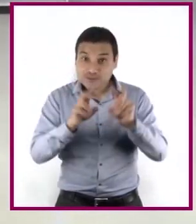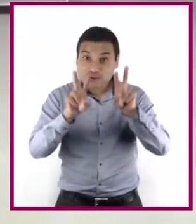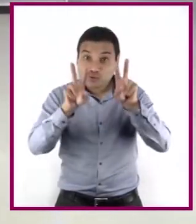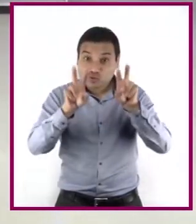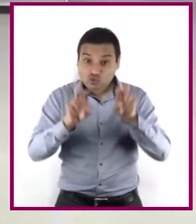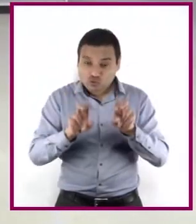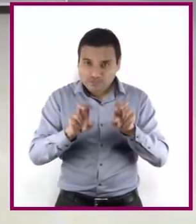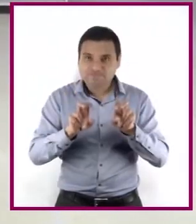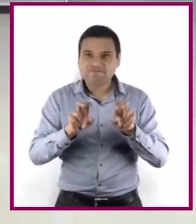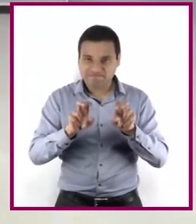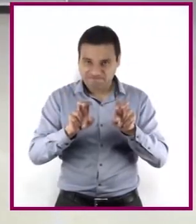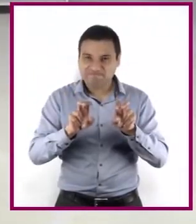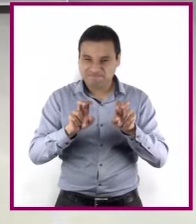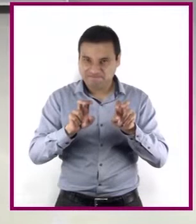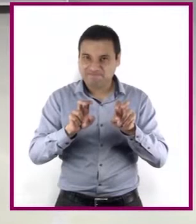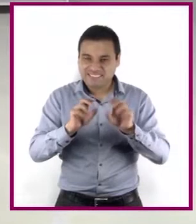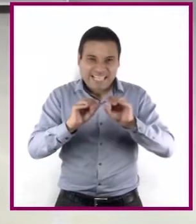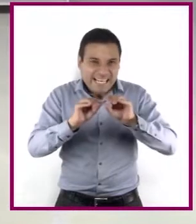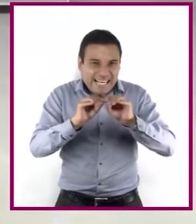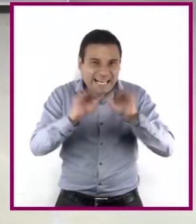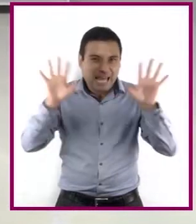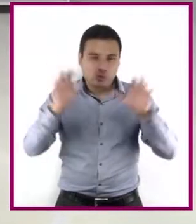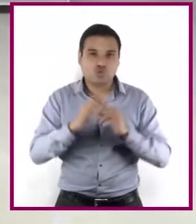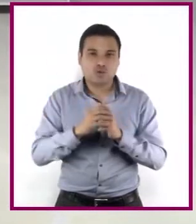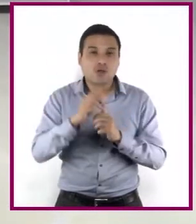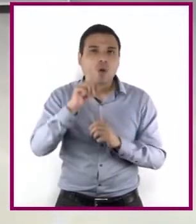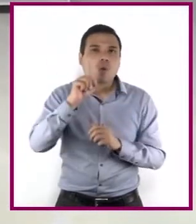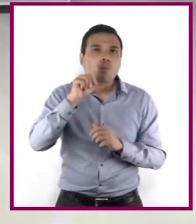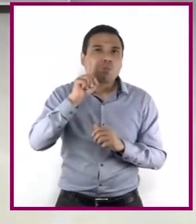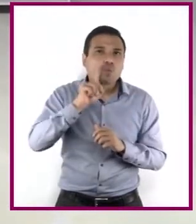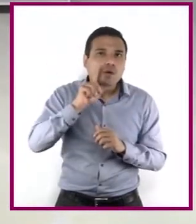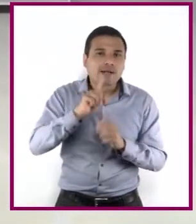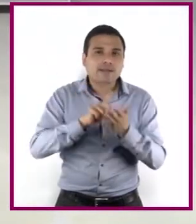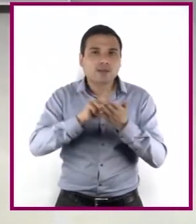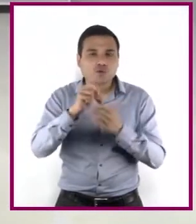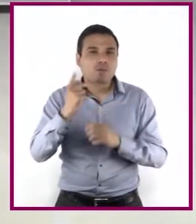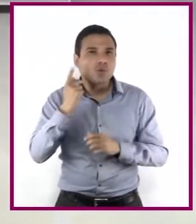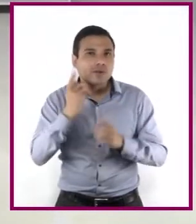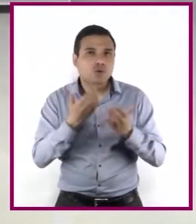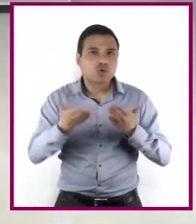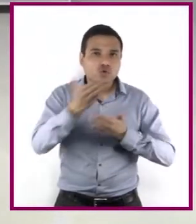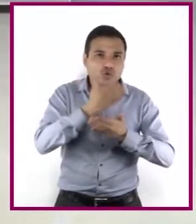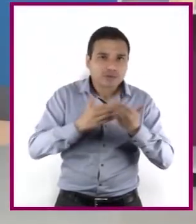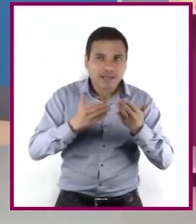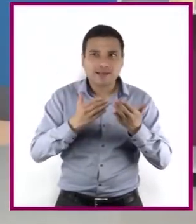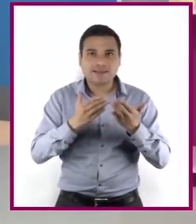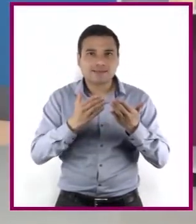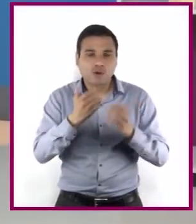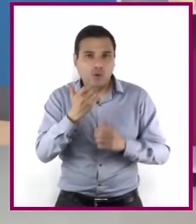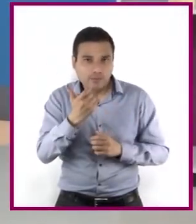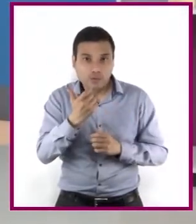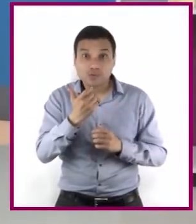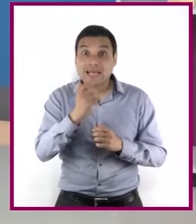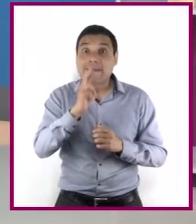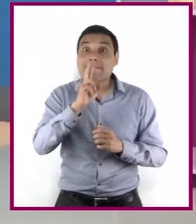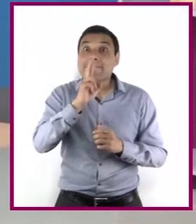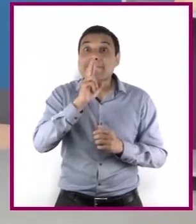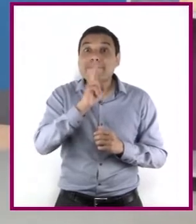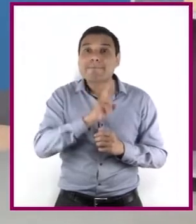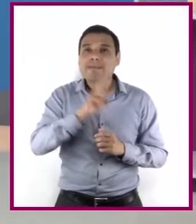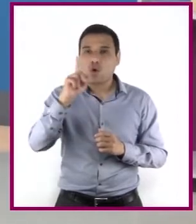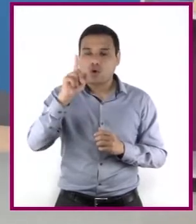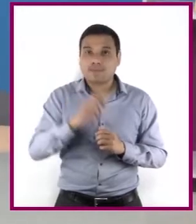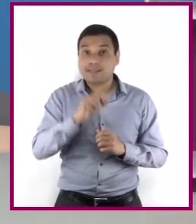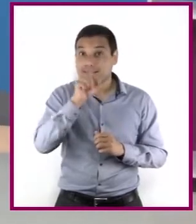la transformación de los derechos políticos, sociales y económicos de las mujeres, acompañarlos de